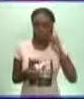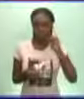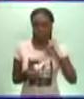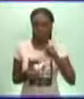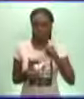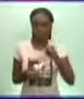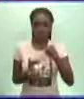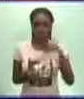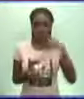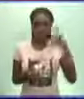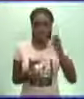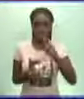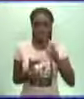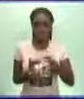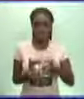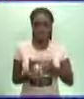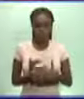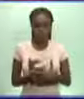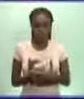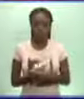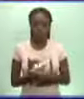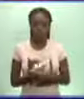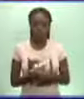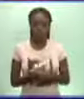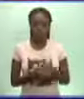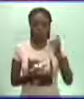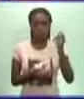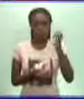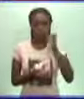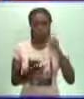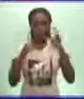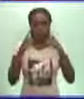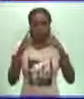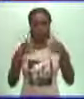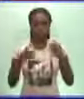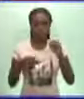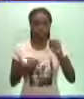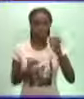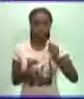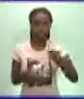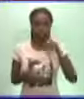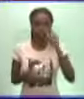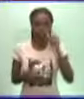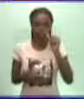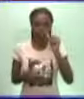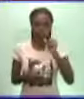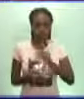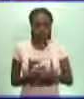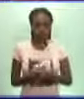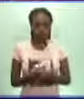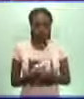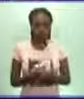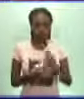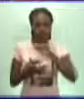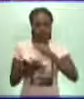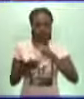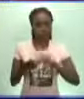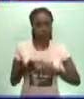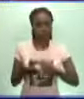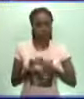esta novela que, como te dije, fue la que más fama le otorgó a Cirilo Villaverde, su